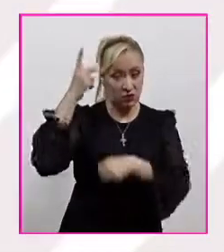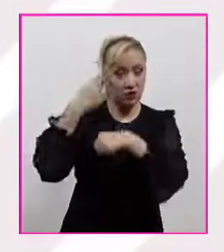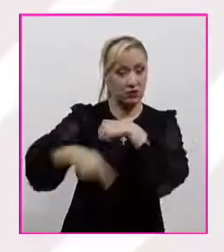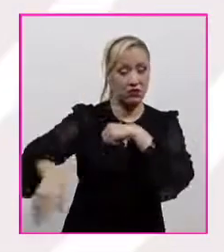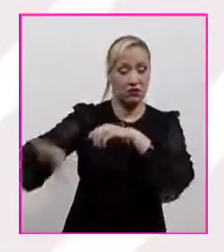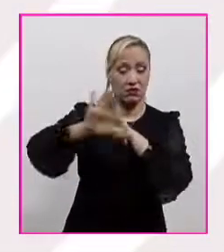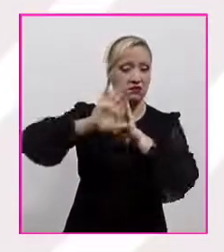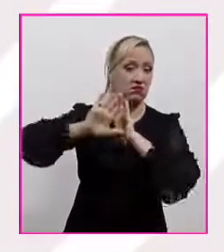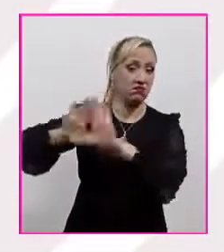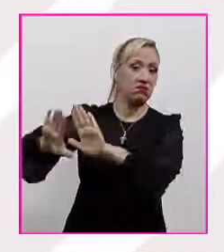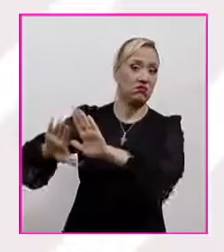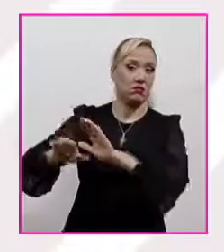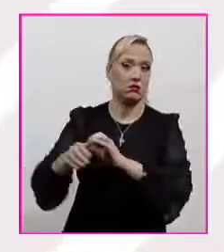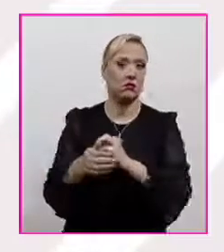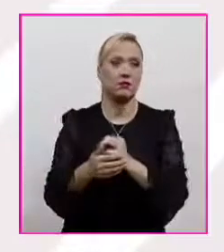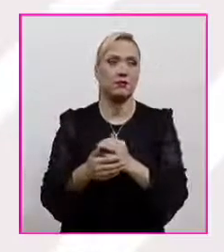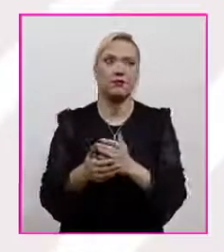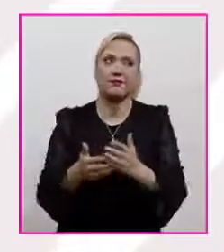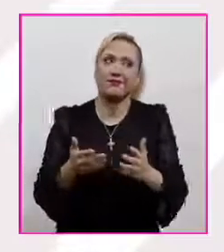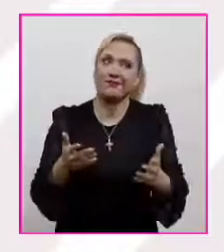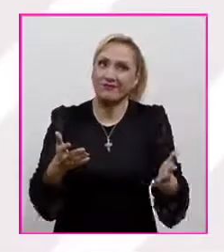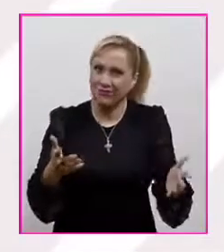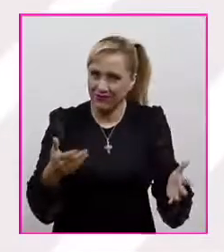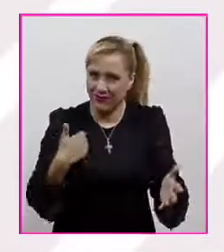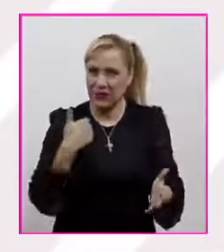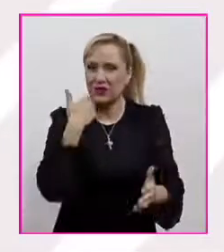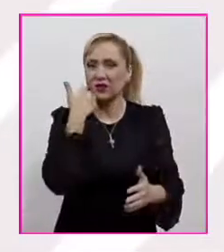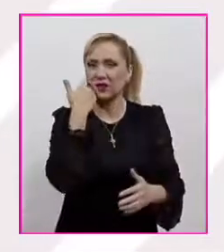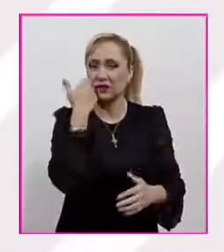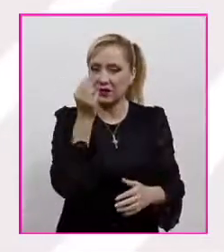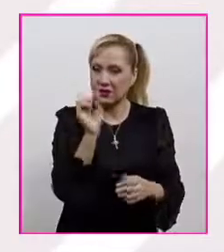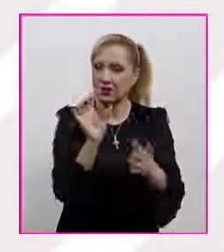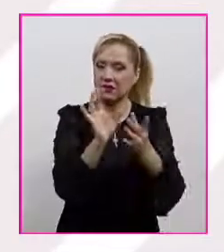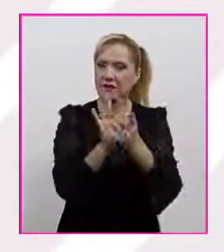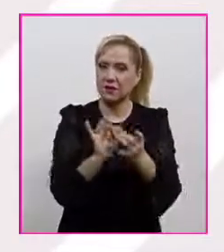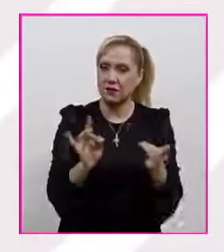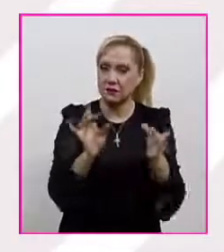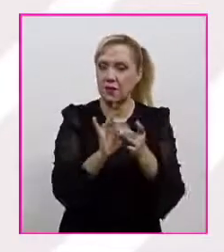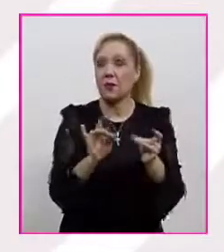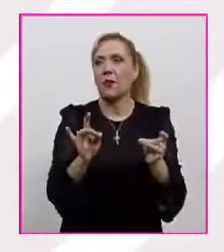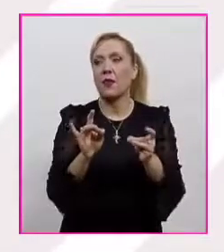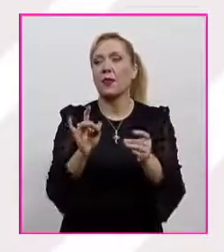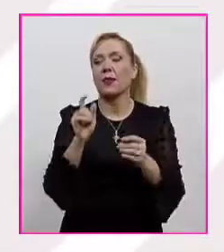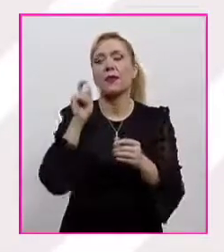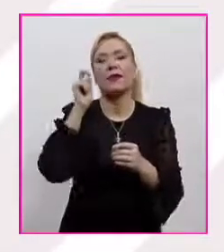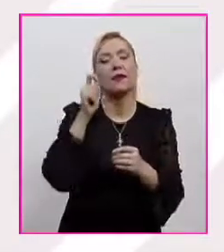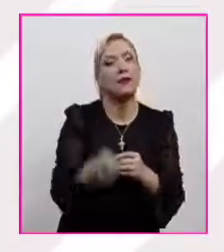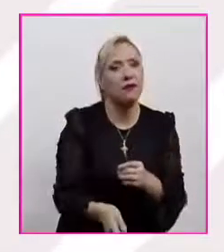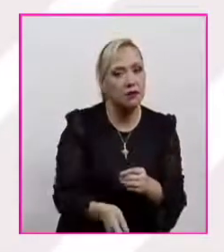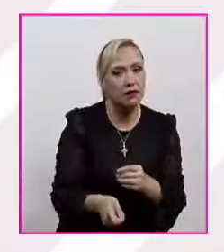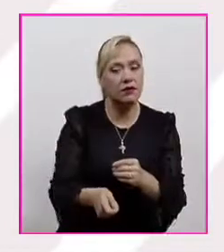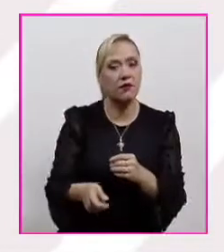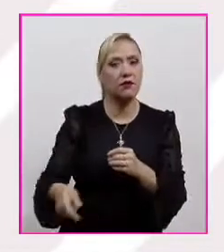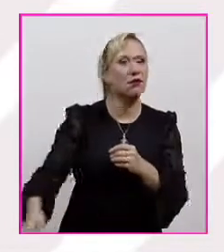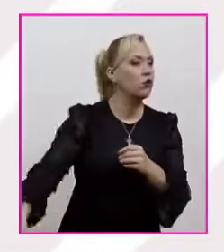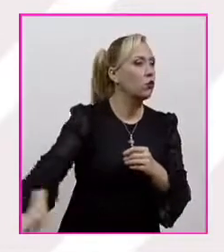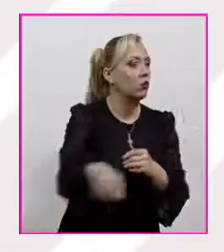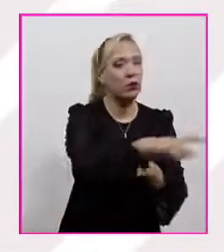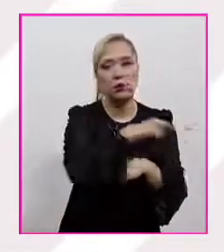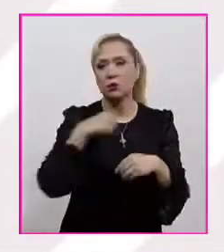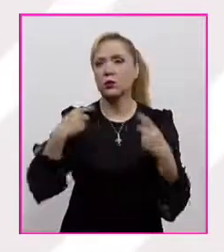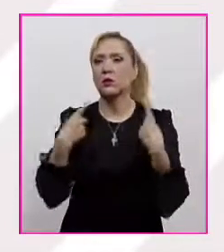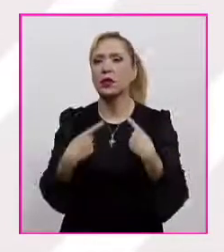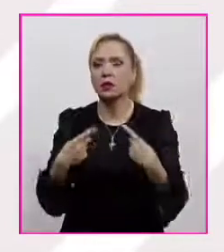contención migratoria. Entonces, en esta parte me gustaría únicamente abundar del papel que tienen y que tenemos sociedad